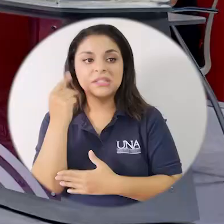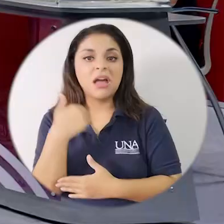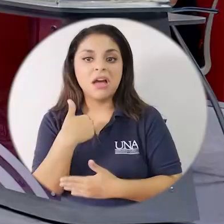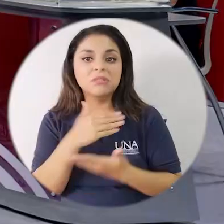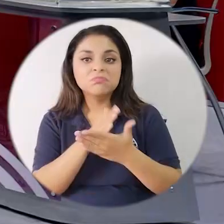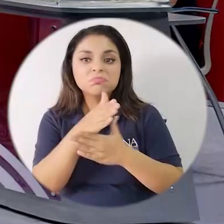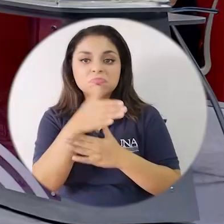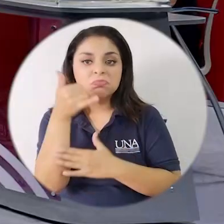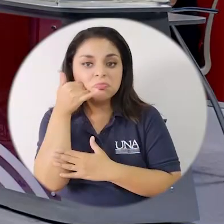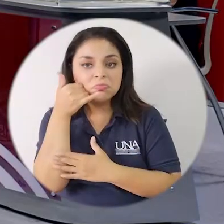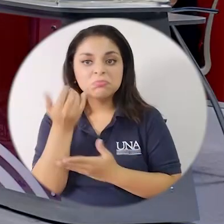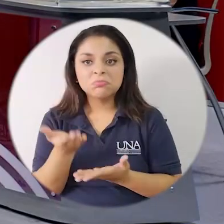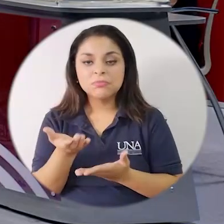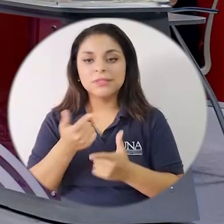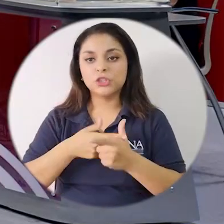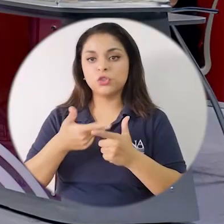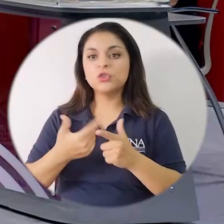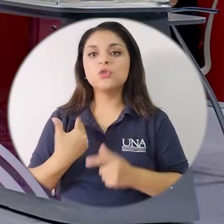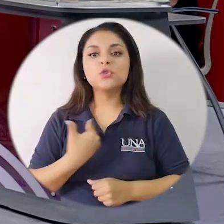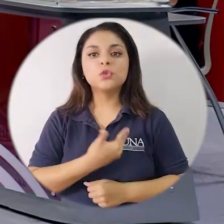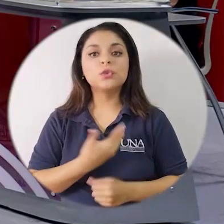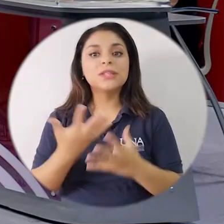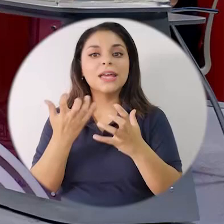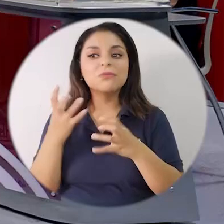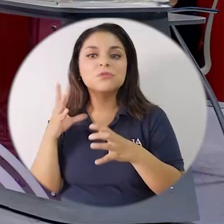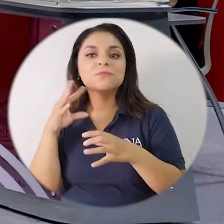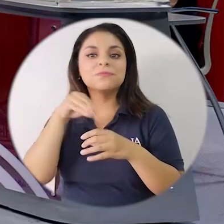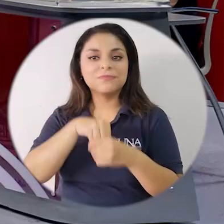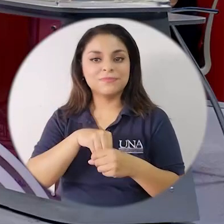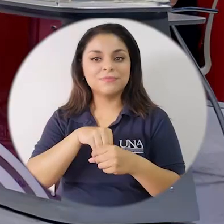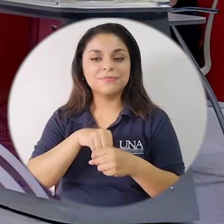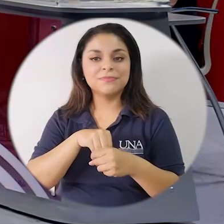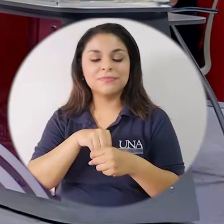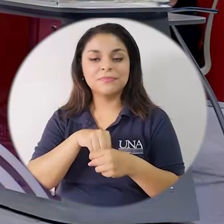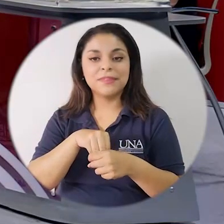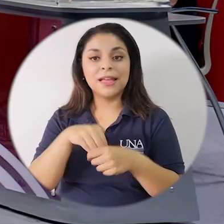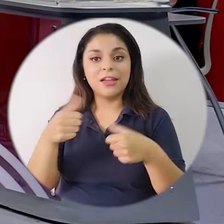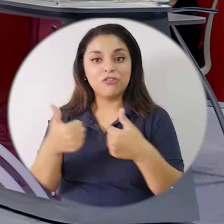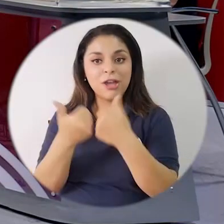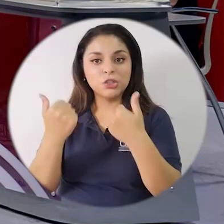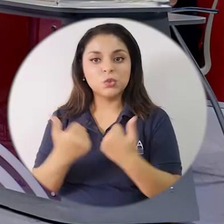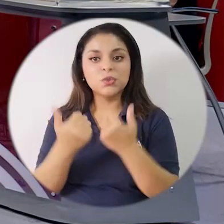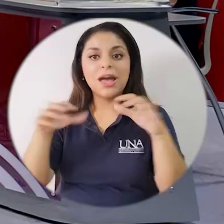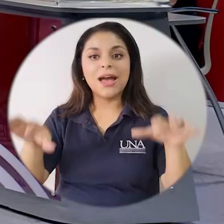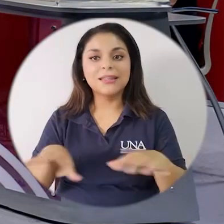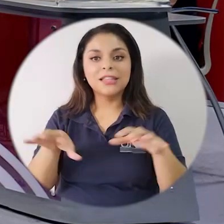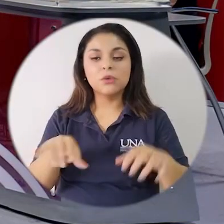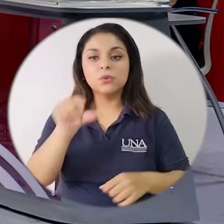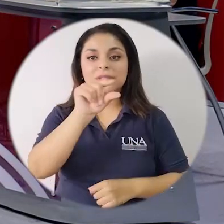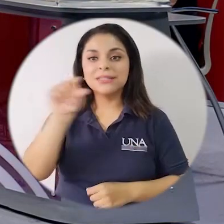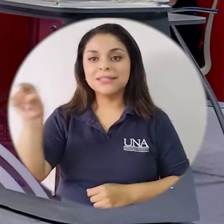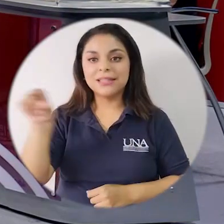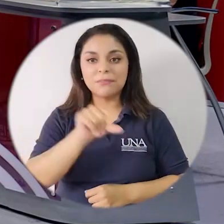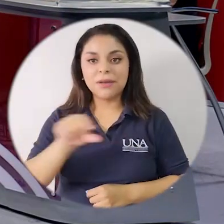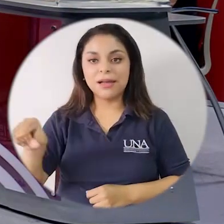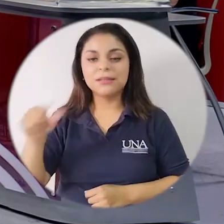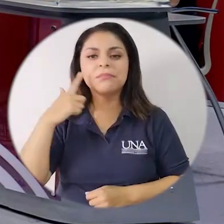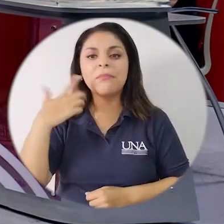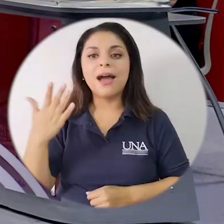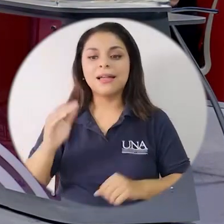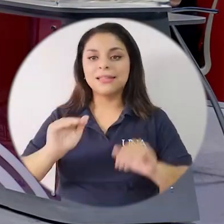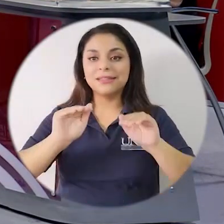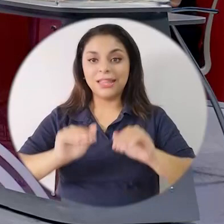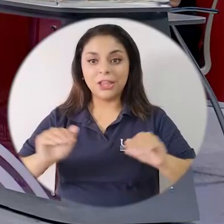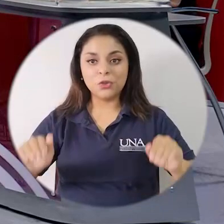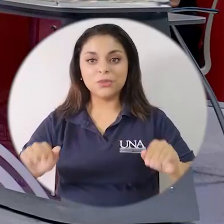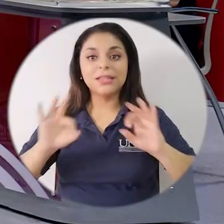acceso, entonces quisimos implementar retos con retos activos semanales para que los niños y